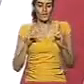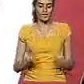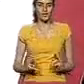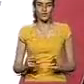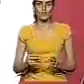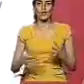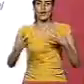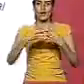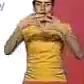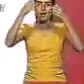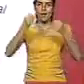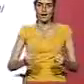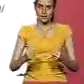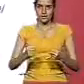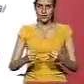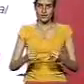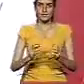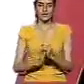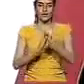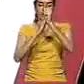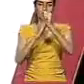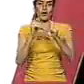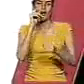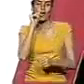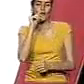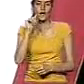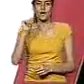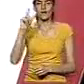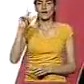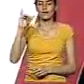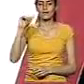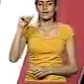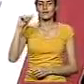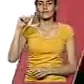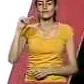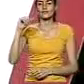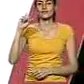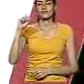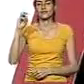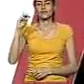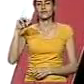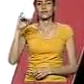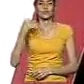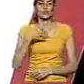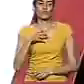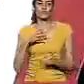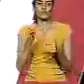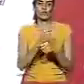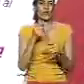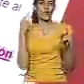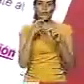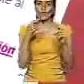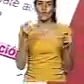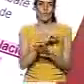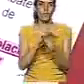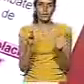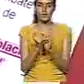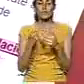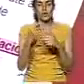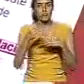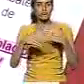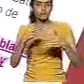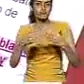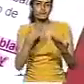de las cárceles, dirigido por el compatriota Tarek Al-Akhtami, que no hemos logrado el objetivo completo, pero hemos